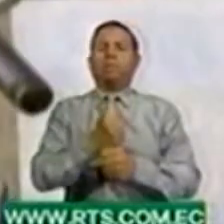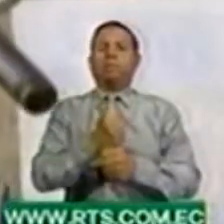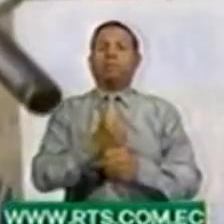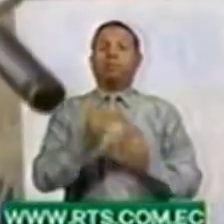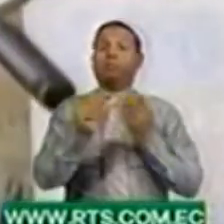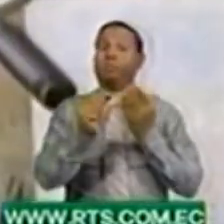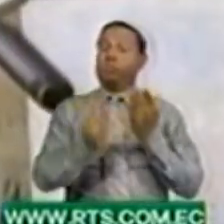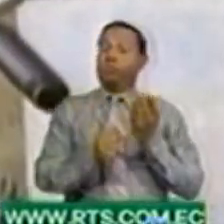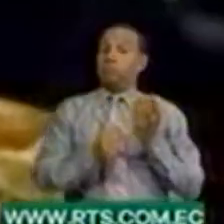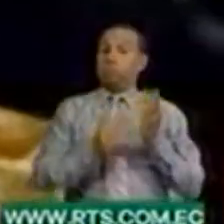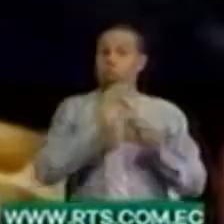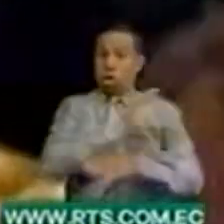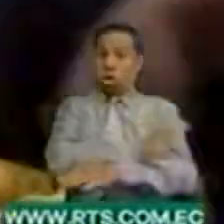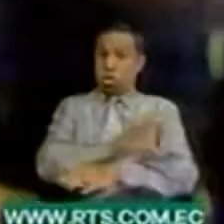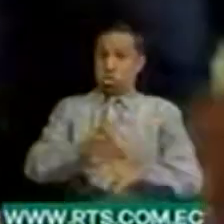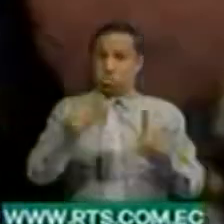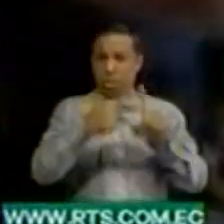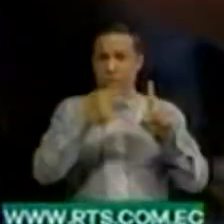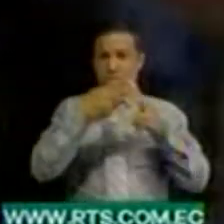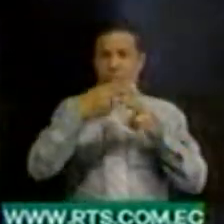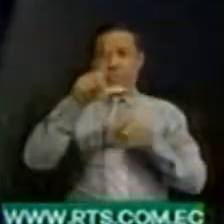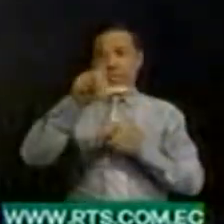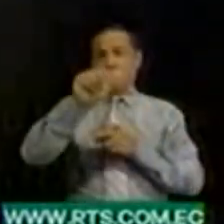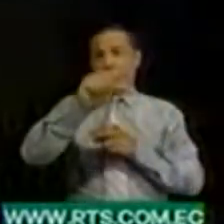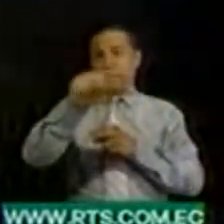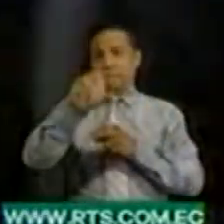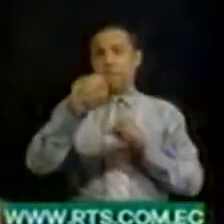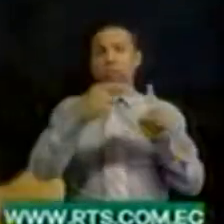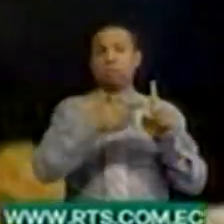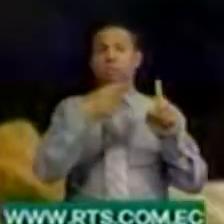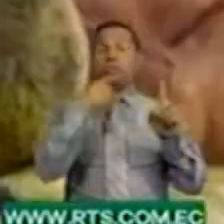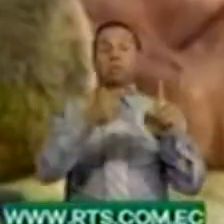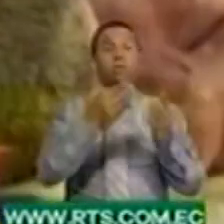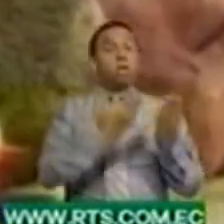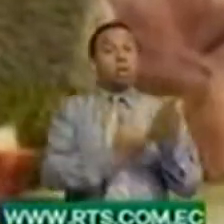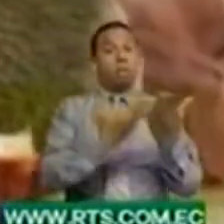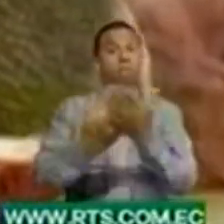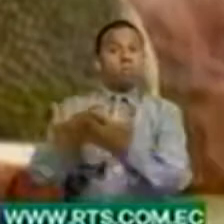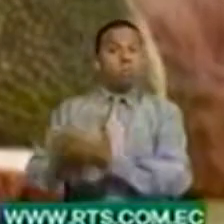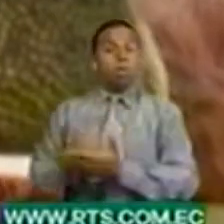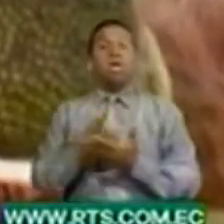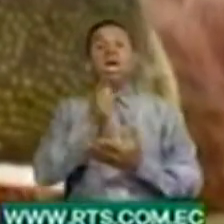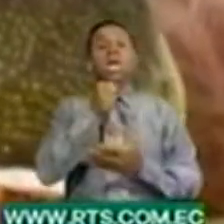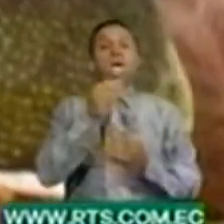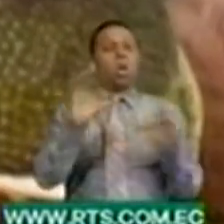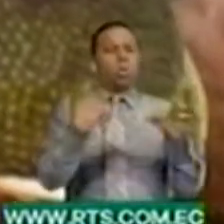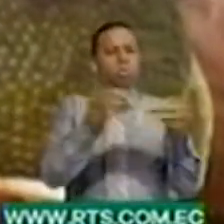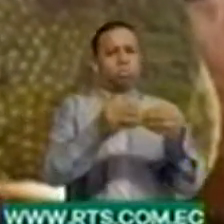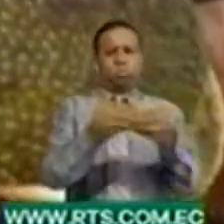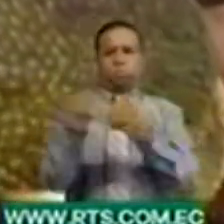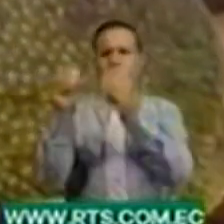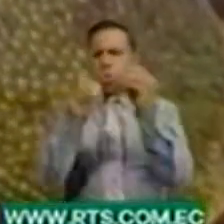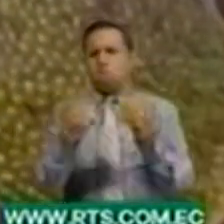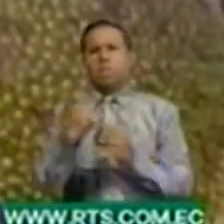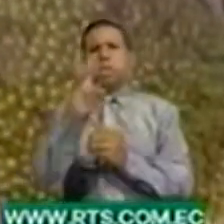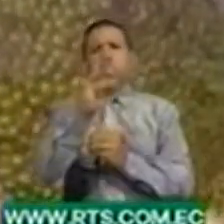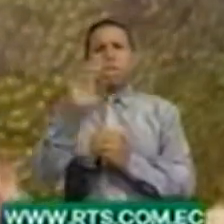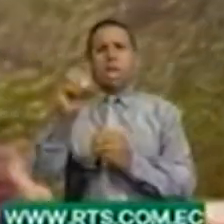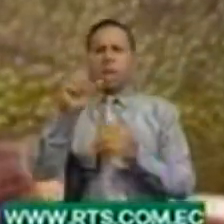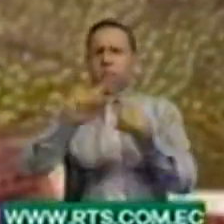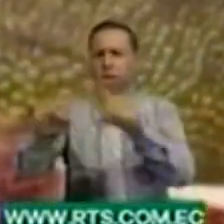Lasso, informó que en la construcción de la propuesta participaron más de 60 organizaciones, entre las que constan jóvenes, gremios,